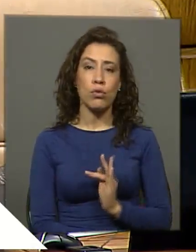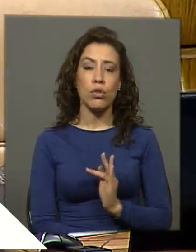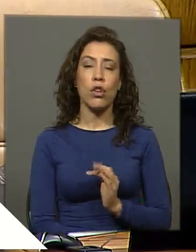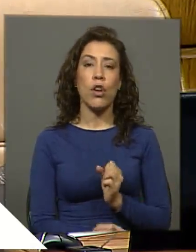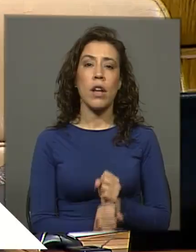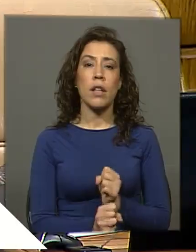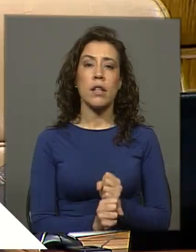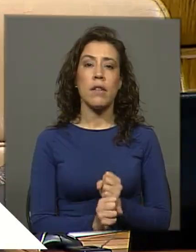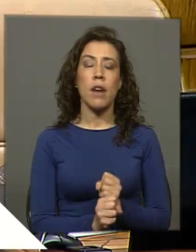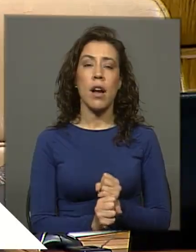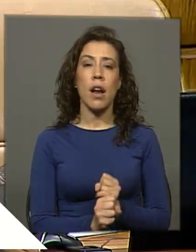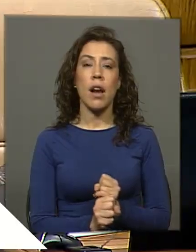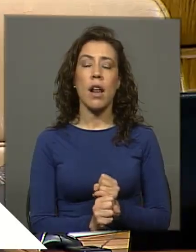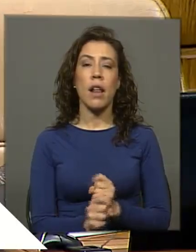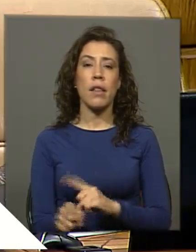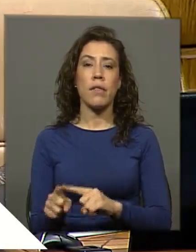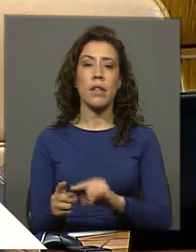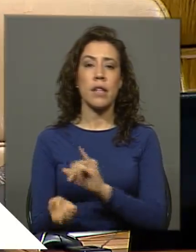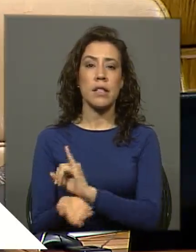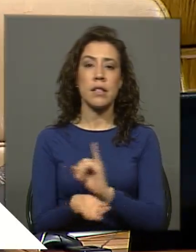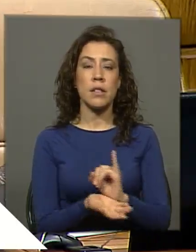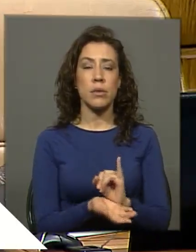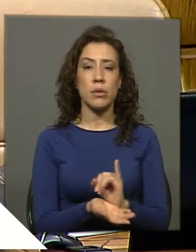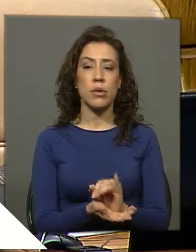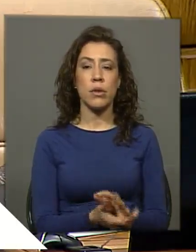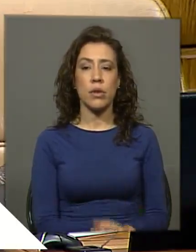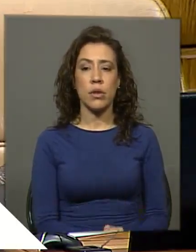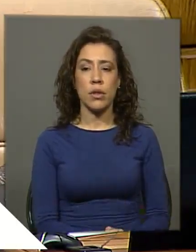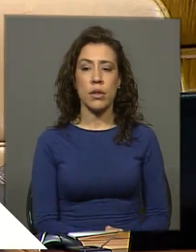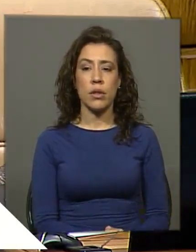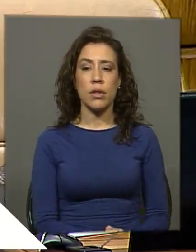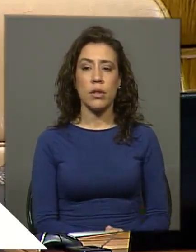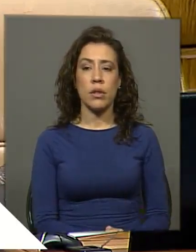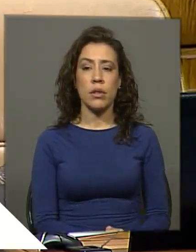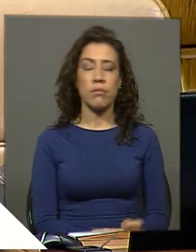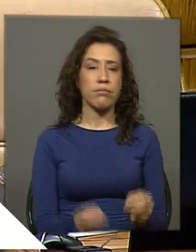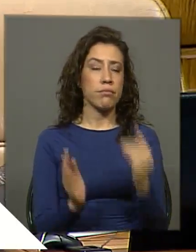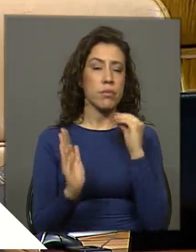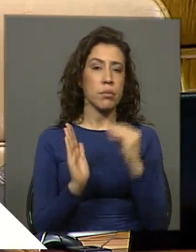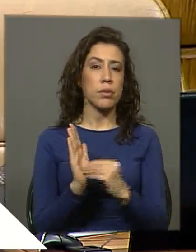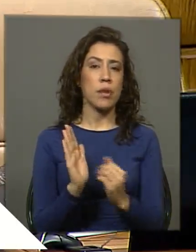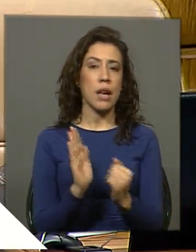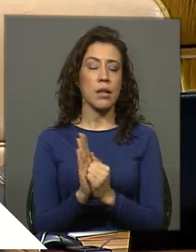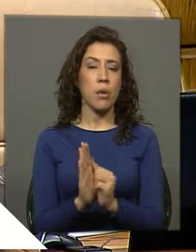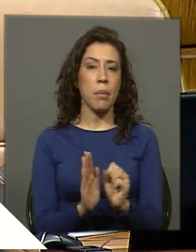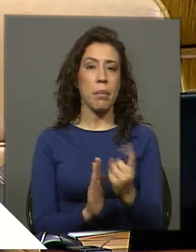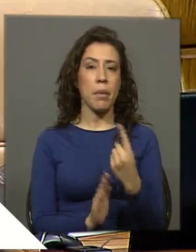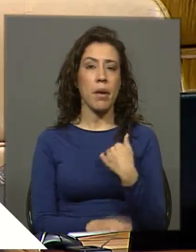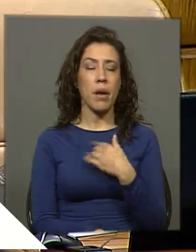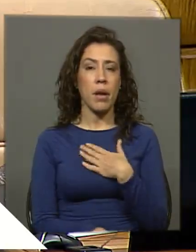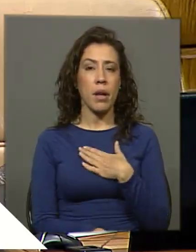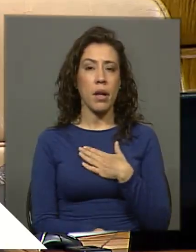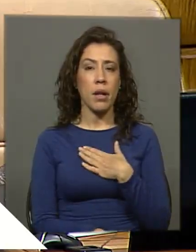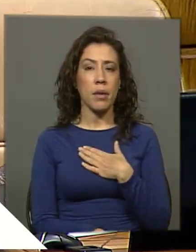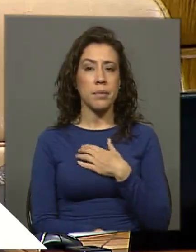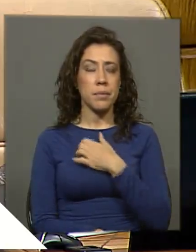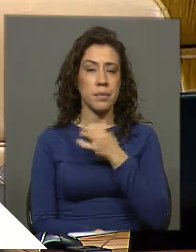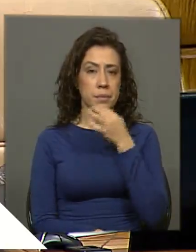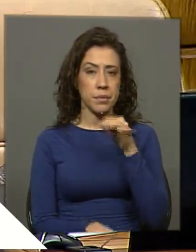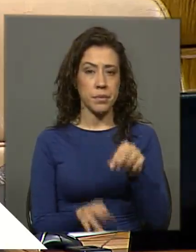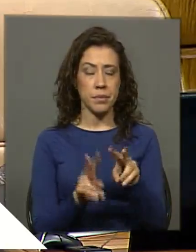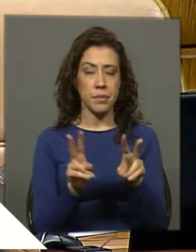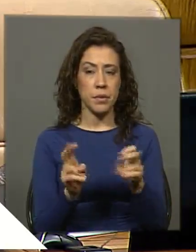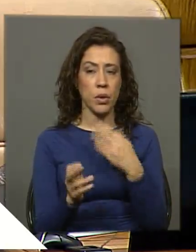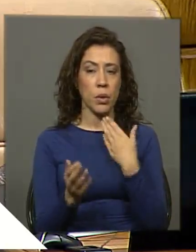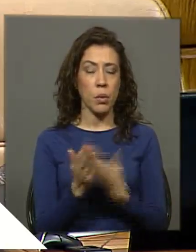se desempeñan en las instituciones que están ampliamente definidas en el artículo 1 y aquí me quisiera detener en este punto